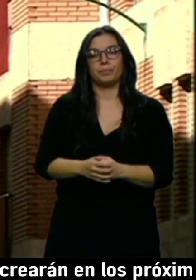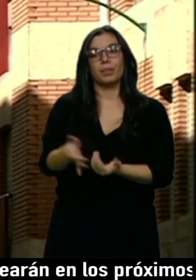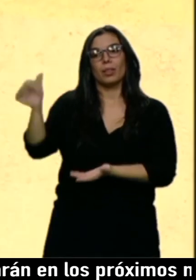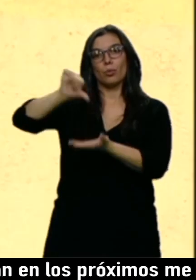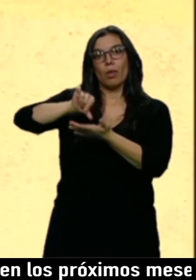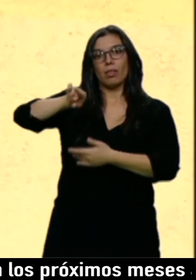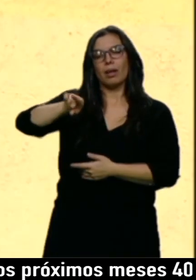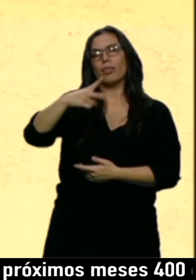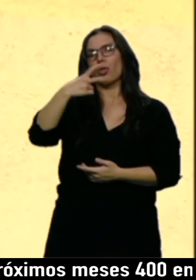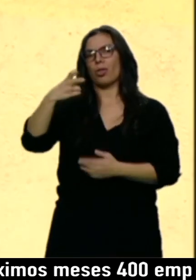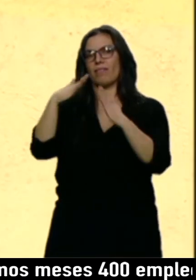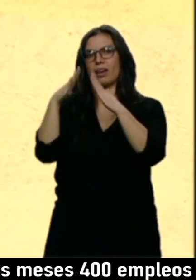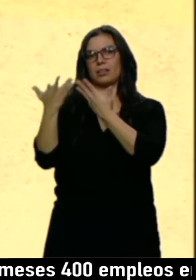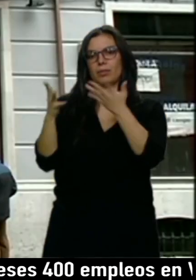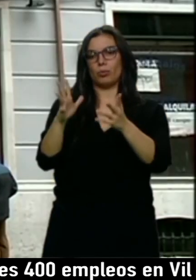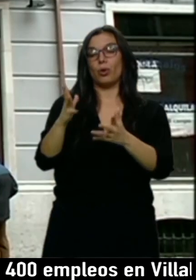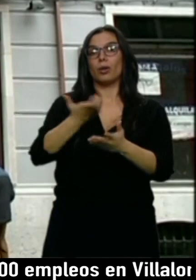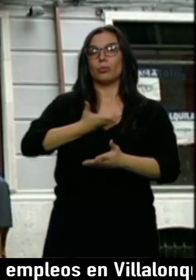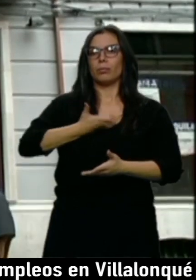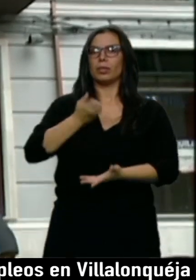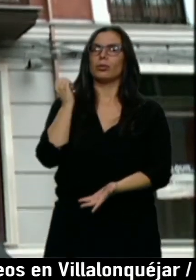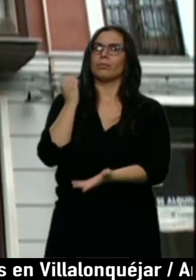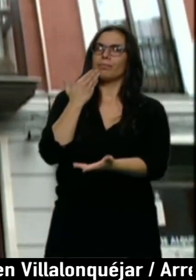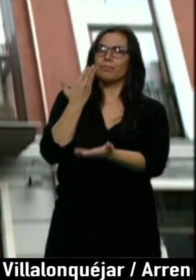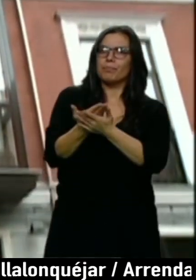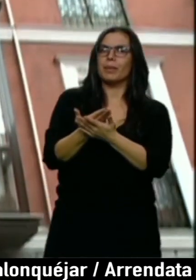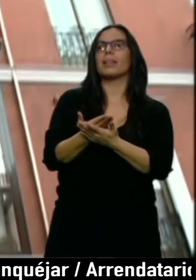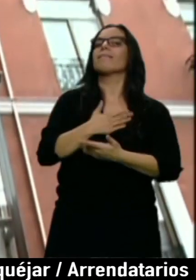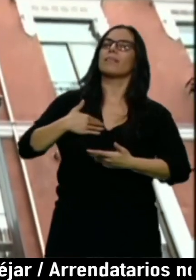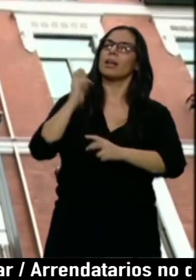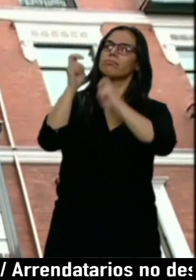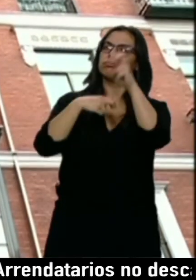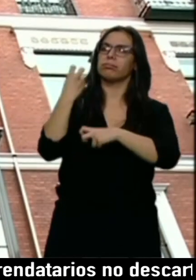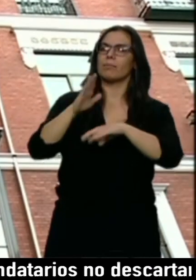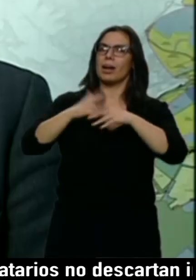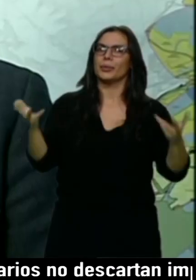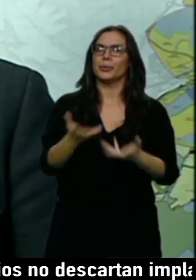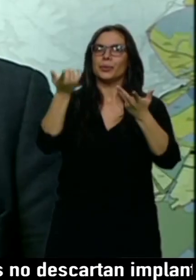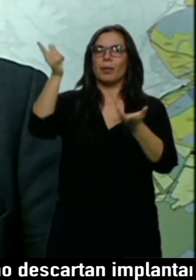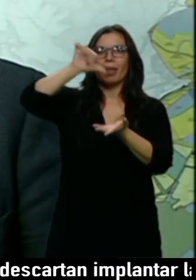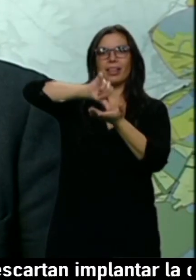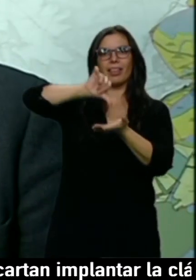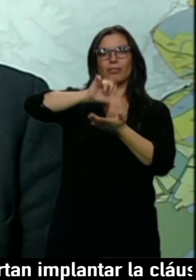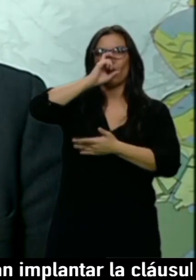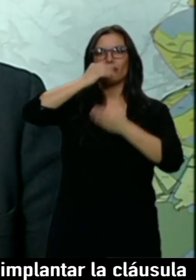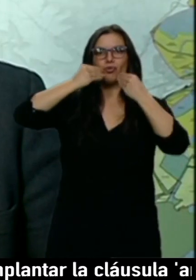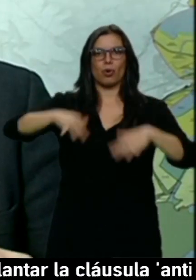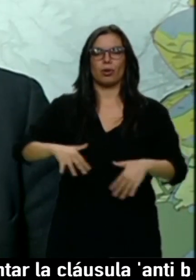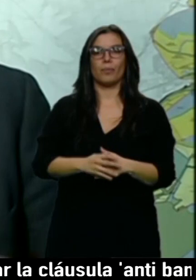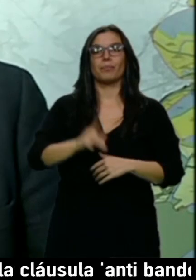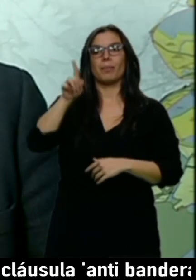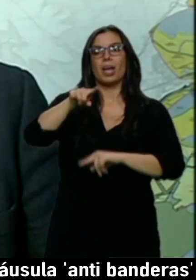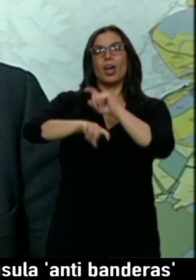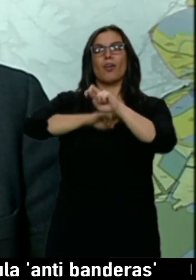200. Desde el consistorio apuestan por la rehabilitación para reflotar los centros históricos. Hay una fórmula que es también muy clásica, que es